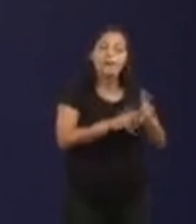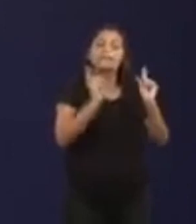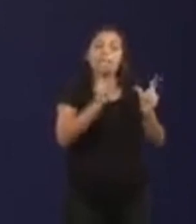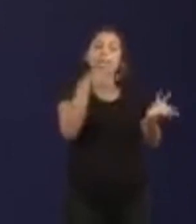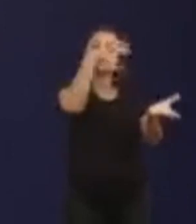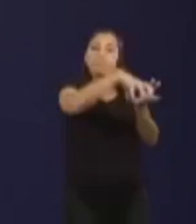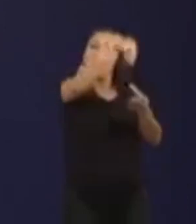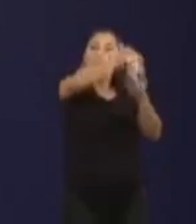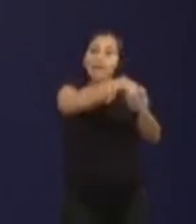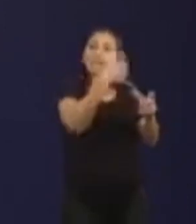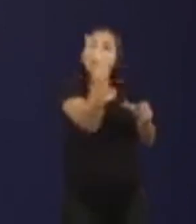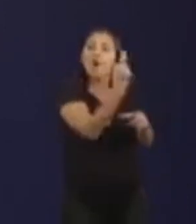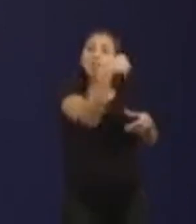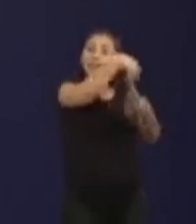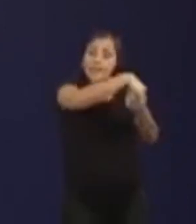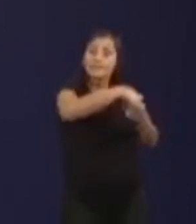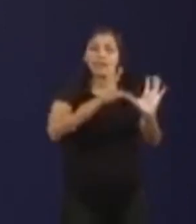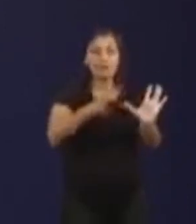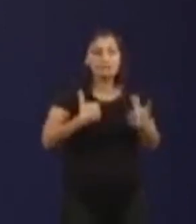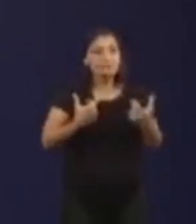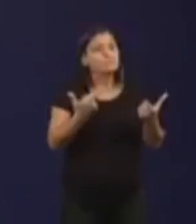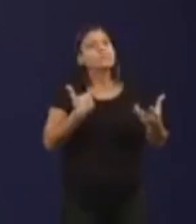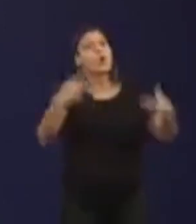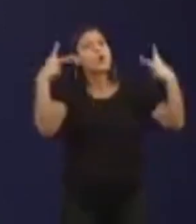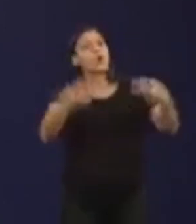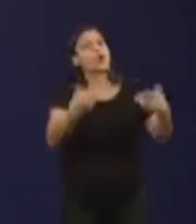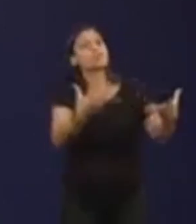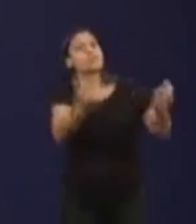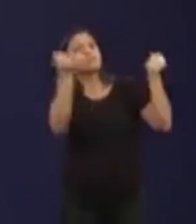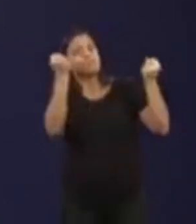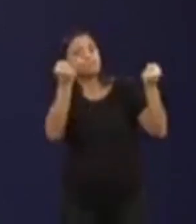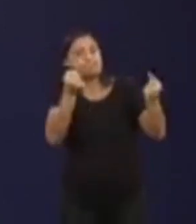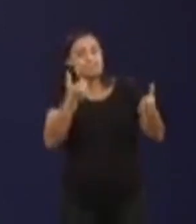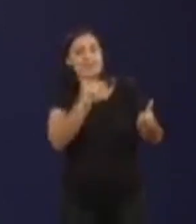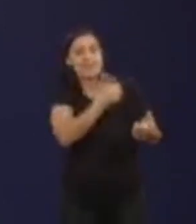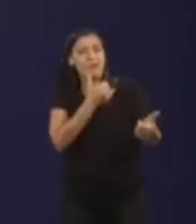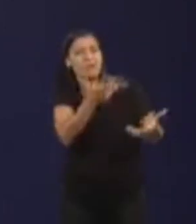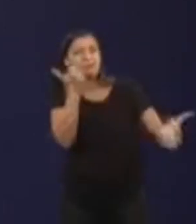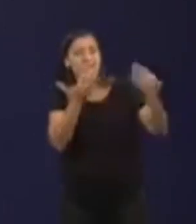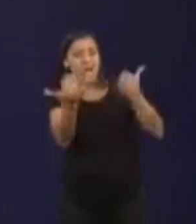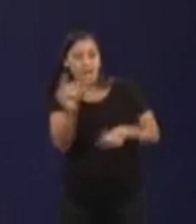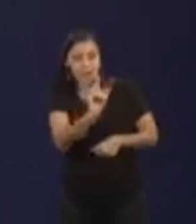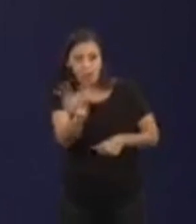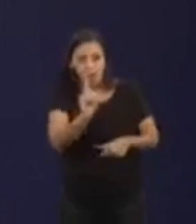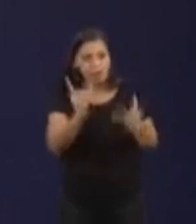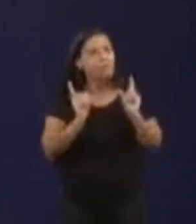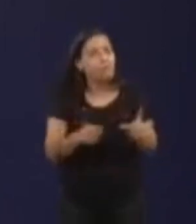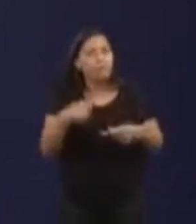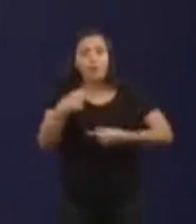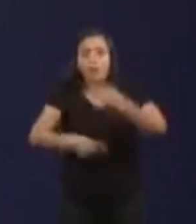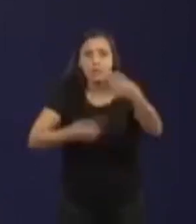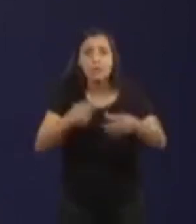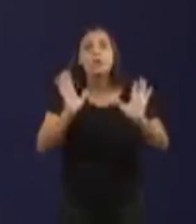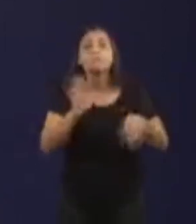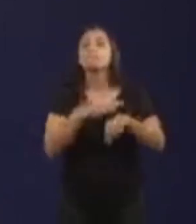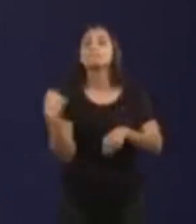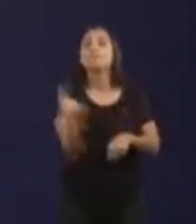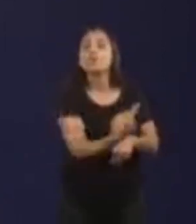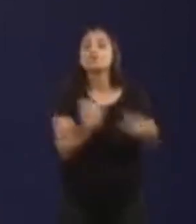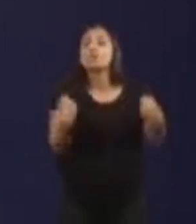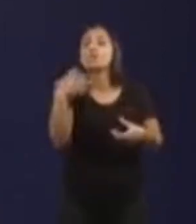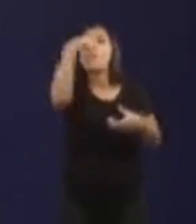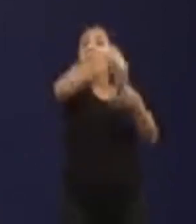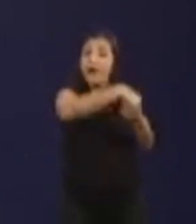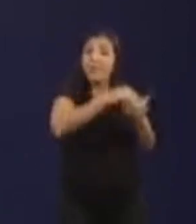eh No se ha dejado sin medicamentos absolutamente a nadie no y se está corrigiendo un gran desorden que había en la datse